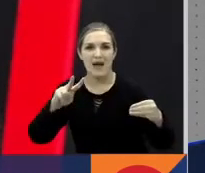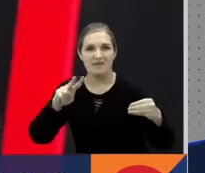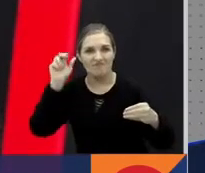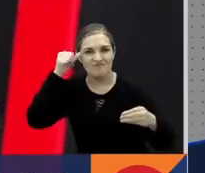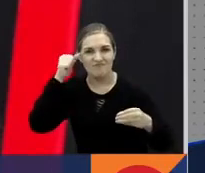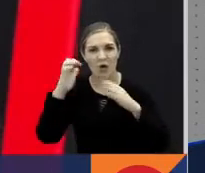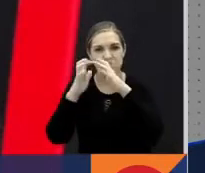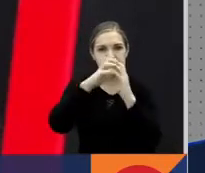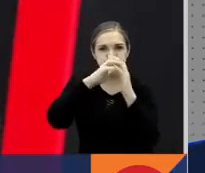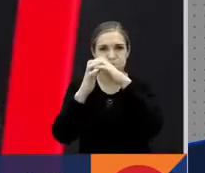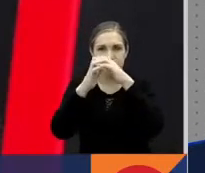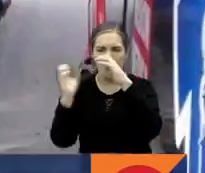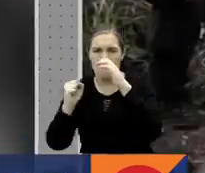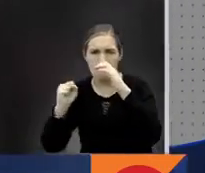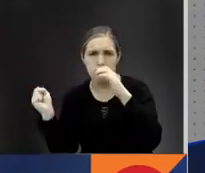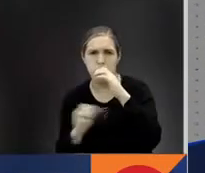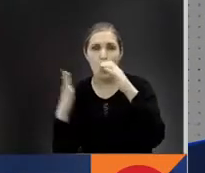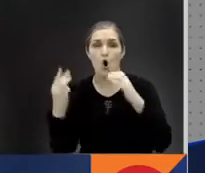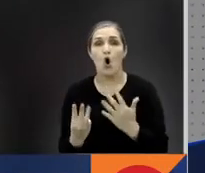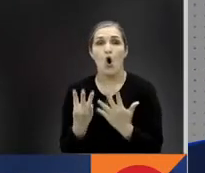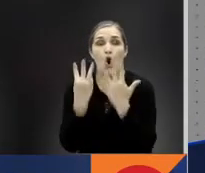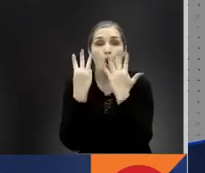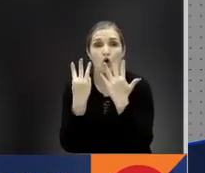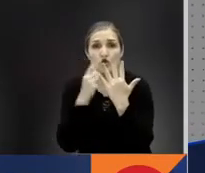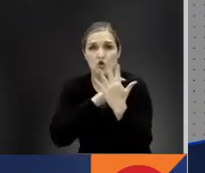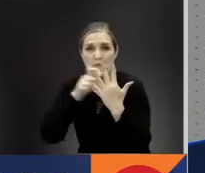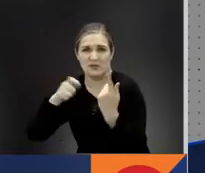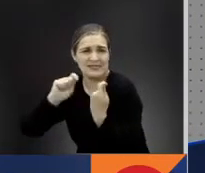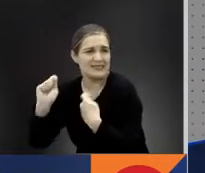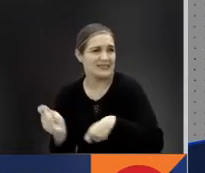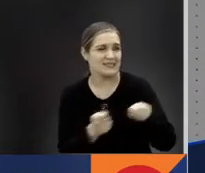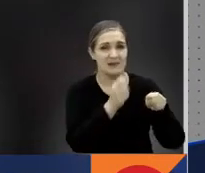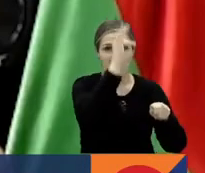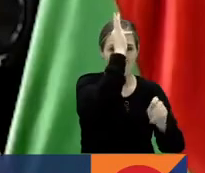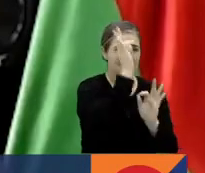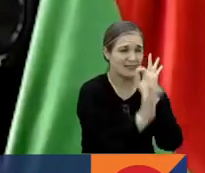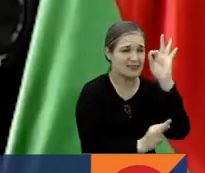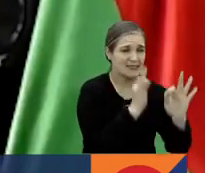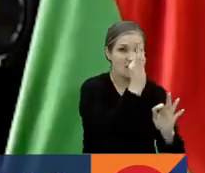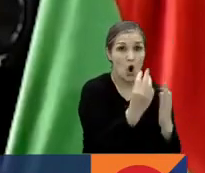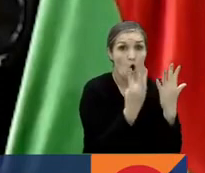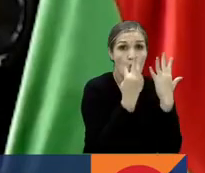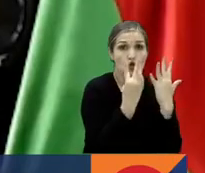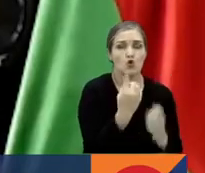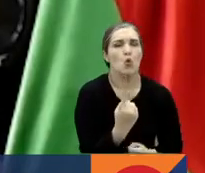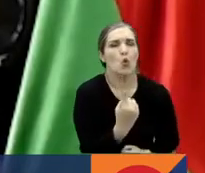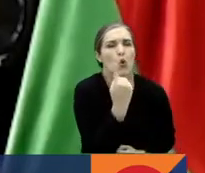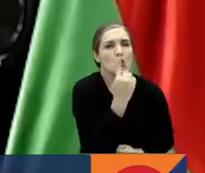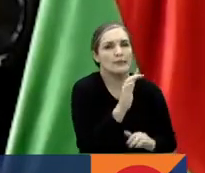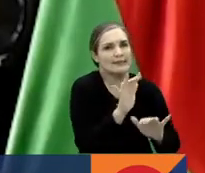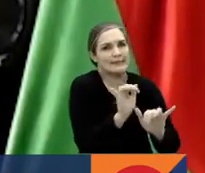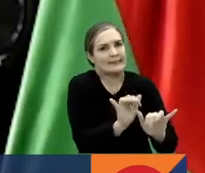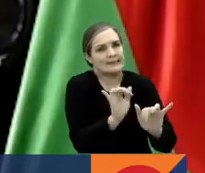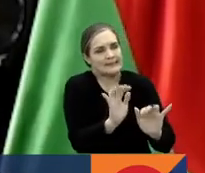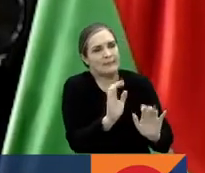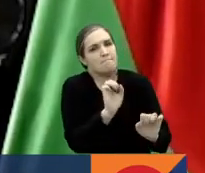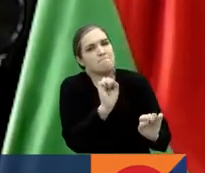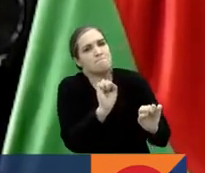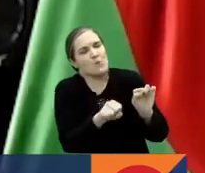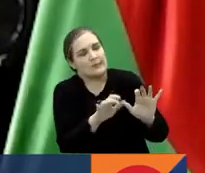del municipio. Uno de los patrulleros presenta gravedad en su estado de salud. Tenemos un compañero con pronóstico reservado.